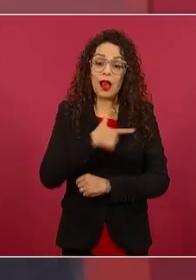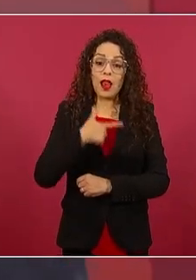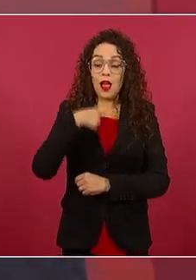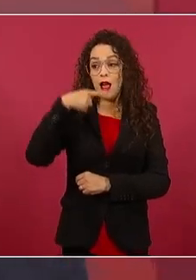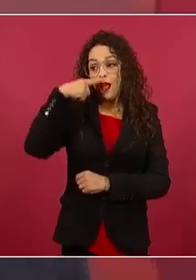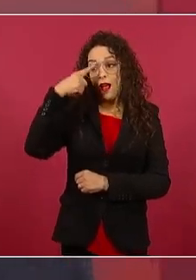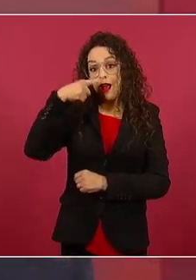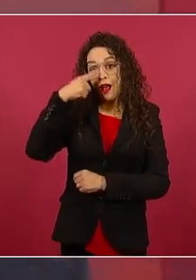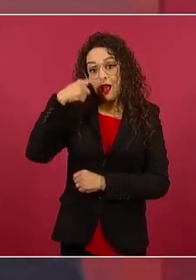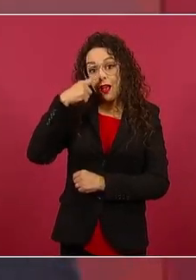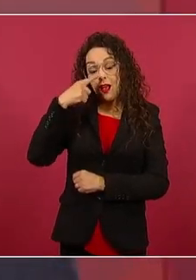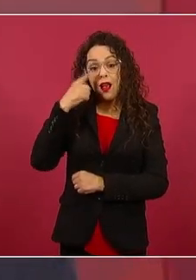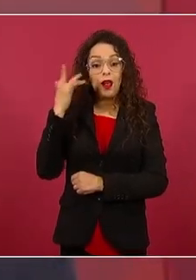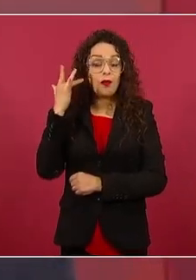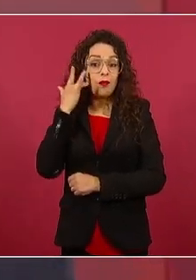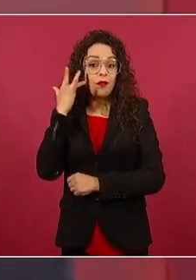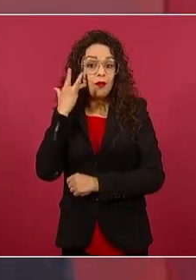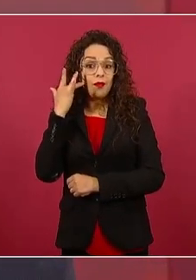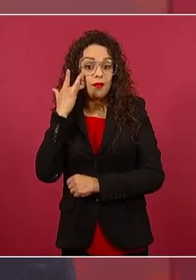son conservadores.